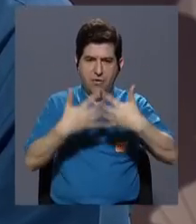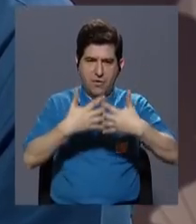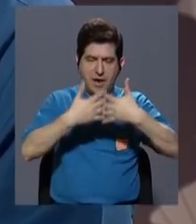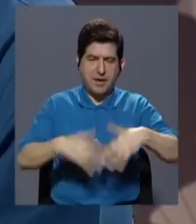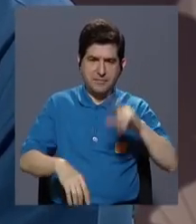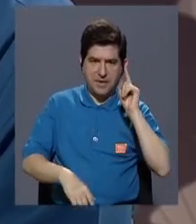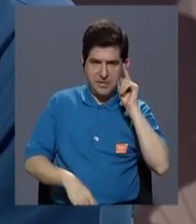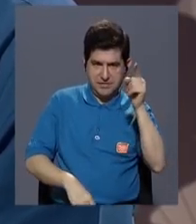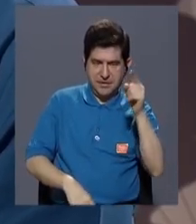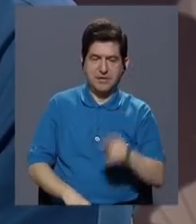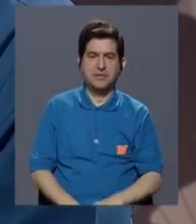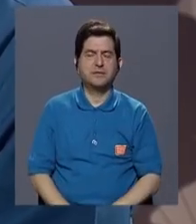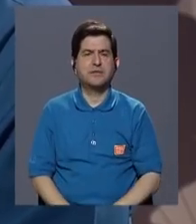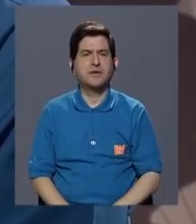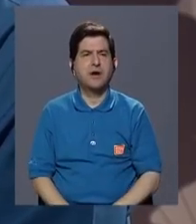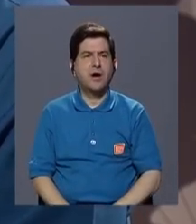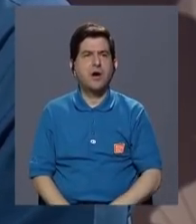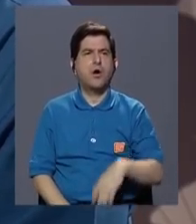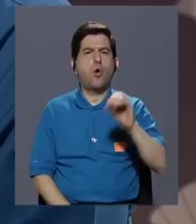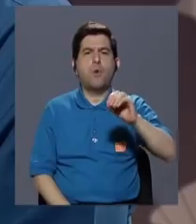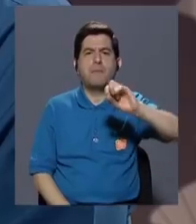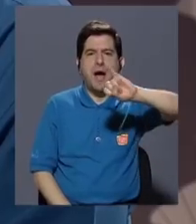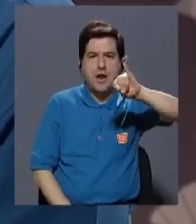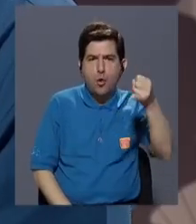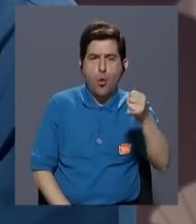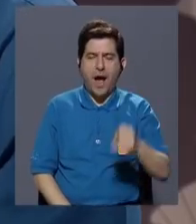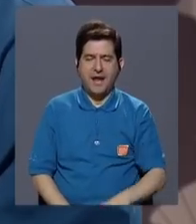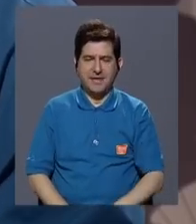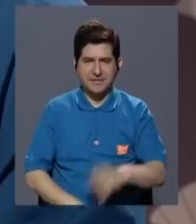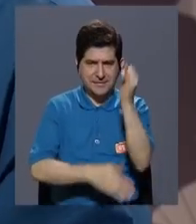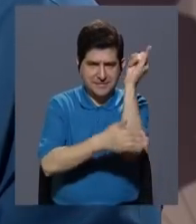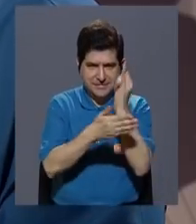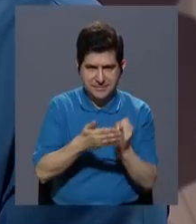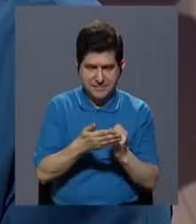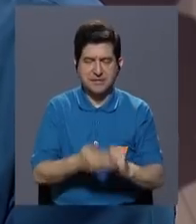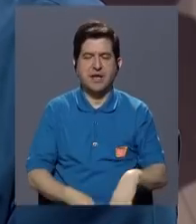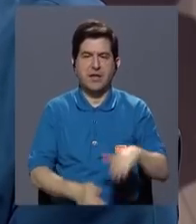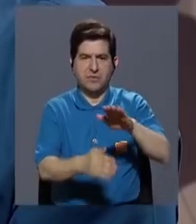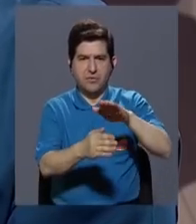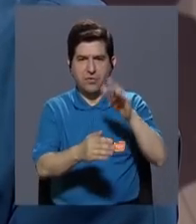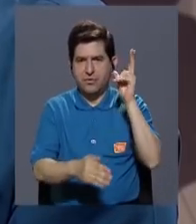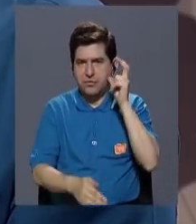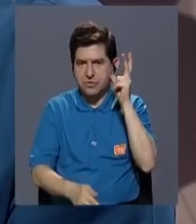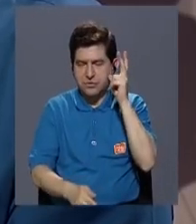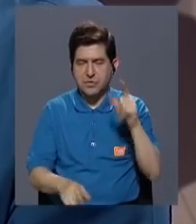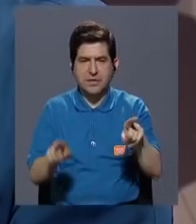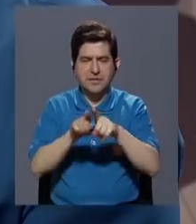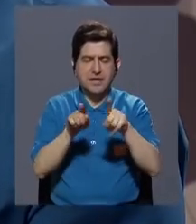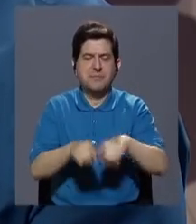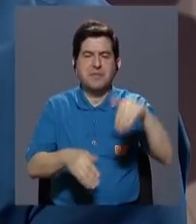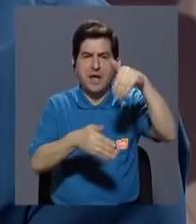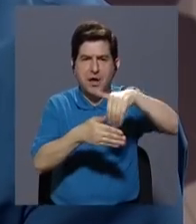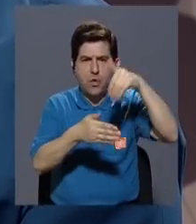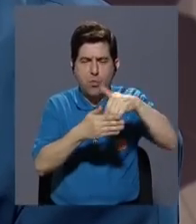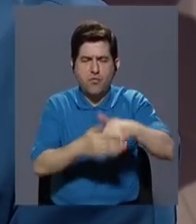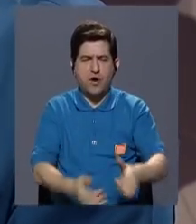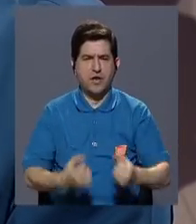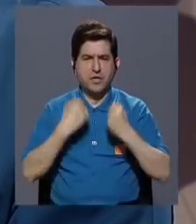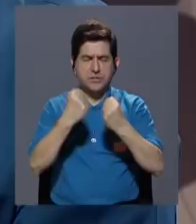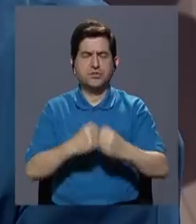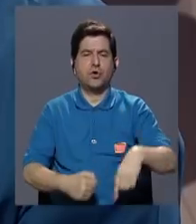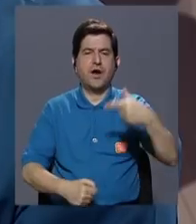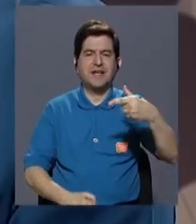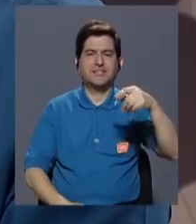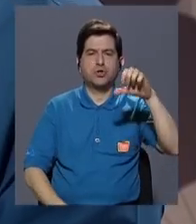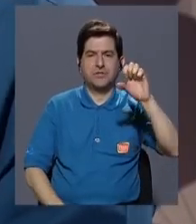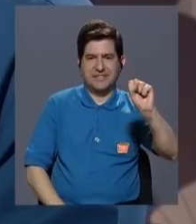omar juárez fue nuestro diseñador son sonoro pero también venía un registro sonoro muy potente de gastón science que es un sonido